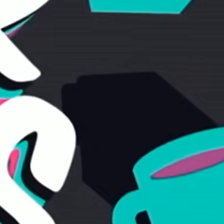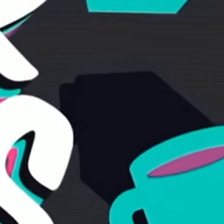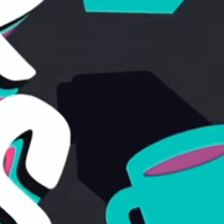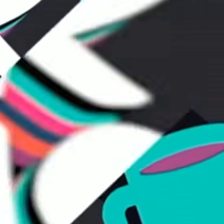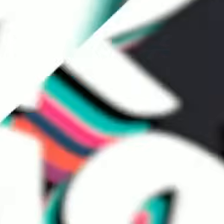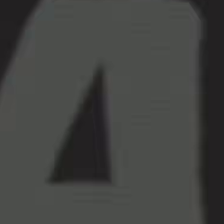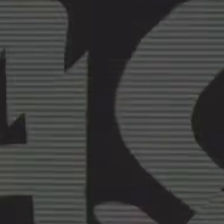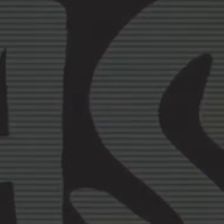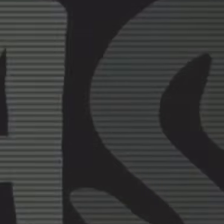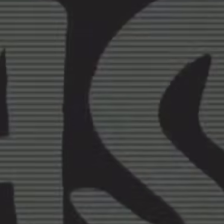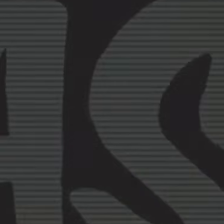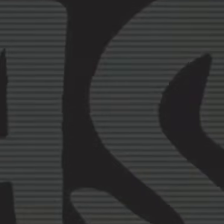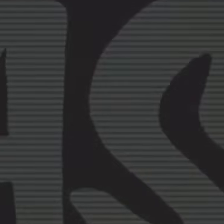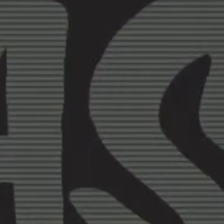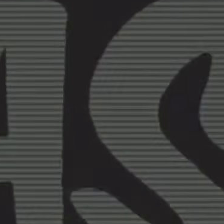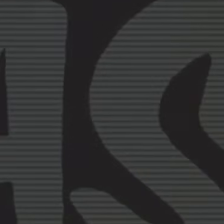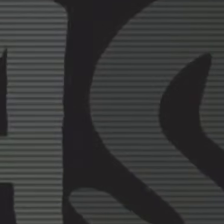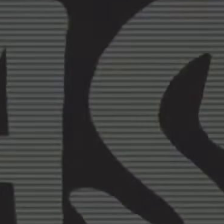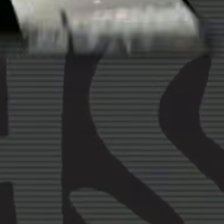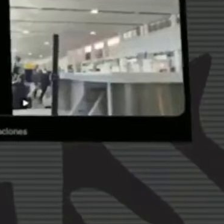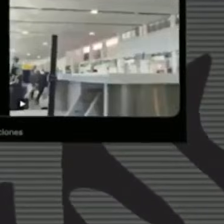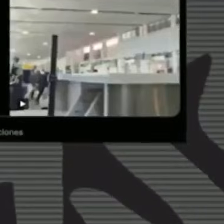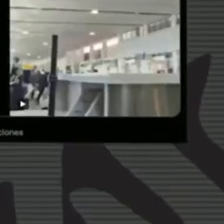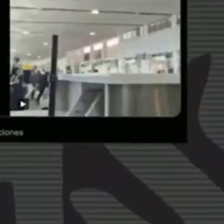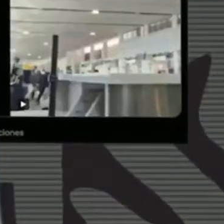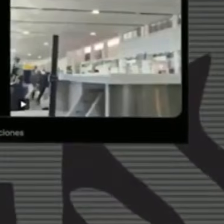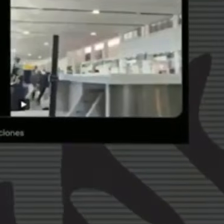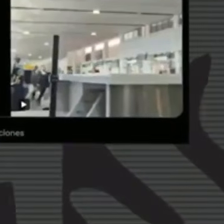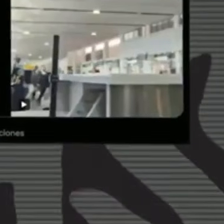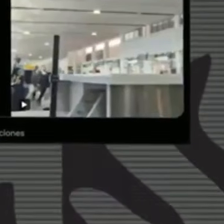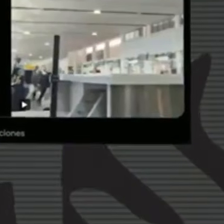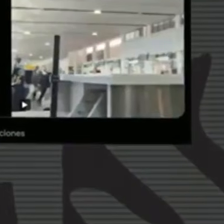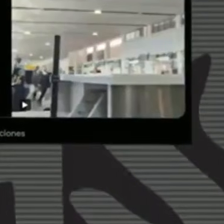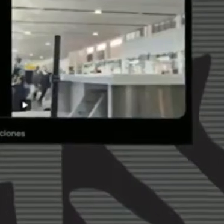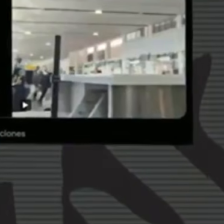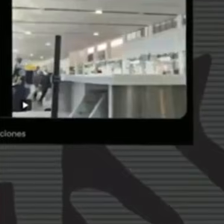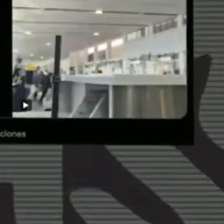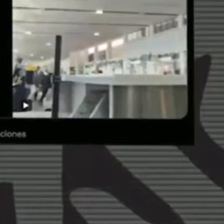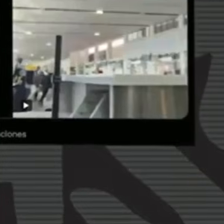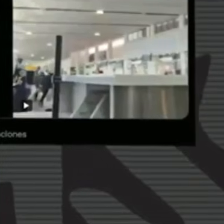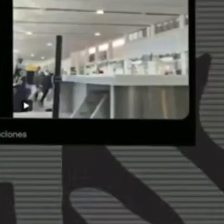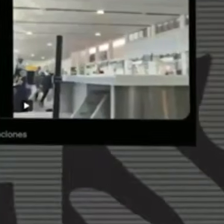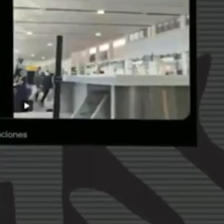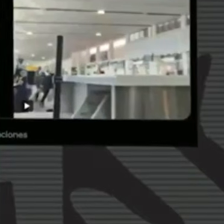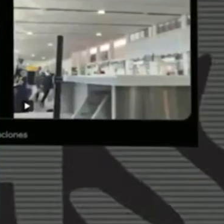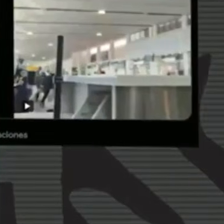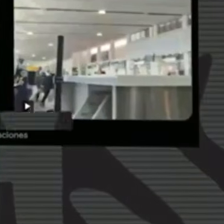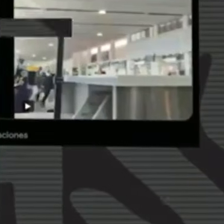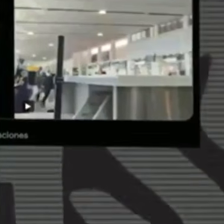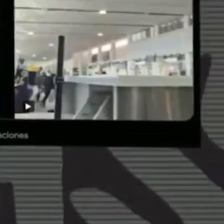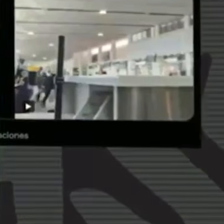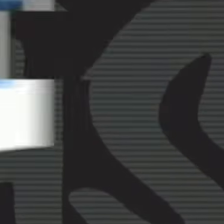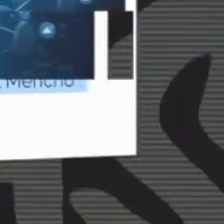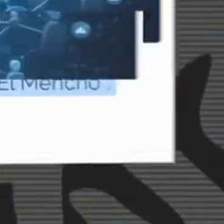operación realizada en Jalisco para detener a Rubén N., alias El Mencho, comentaristas, medios de información y usuarios en redes sociales difundieron